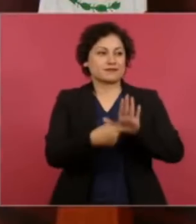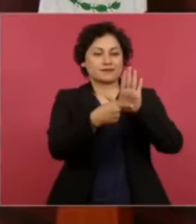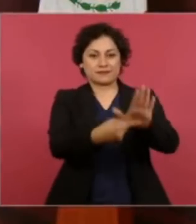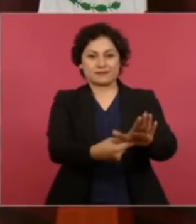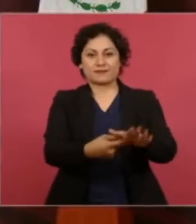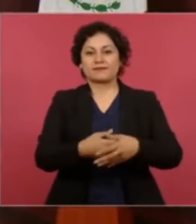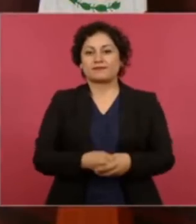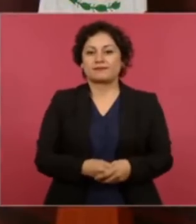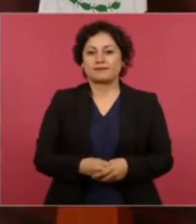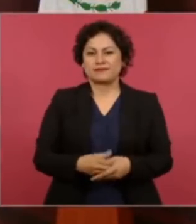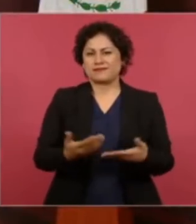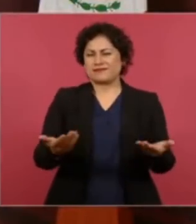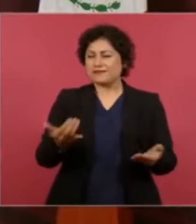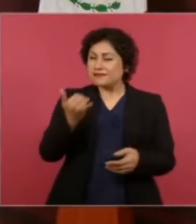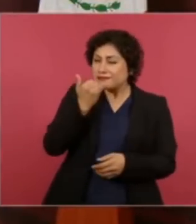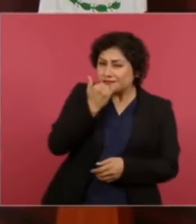Prohibido prohibir.